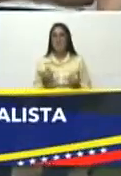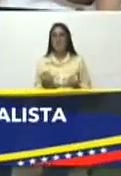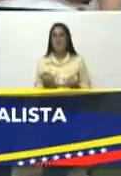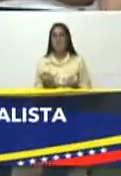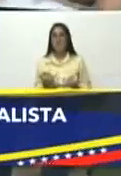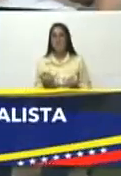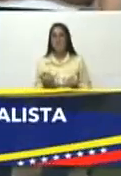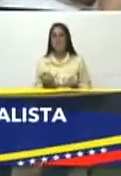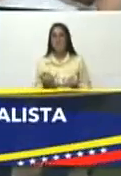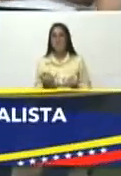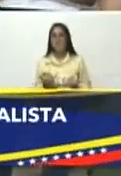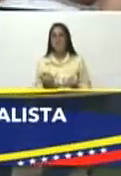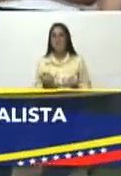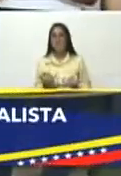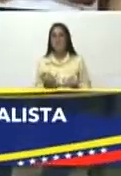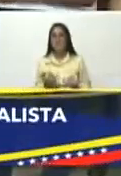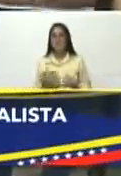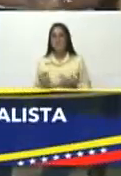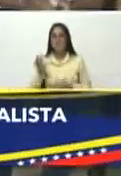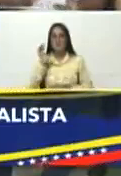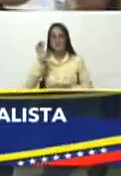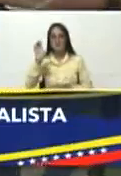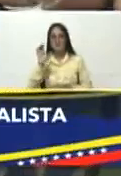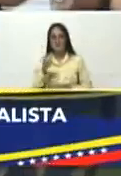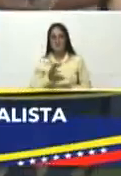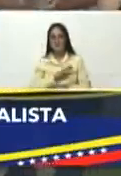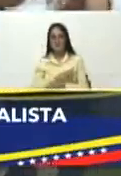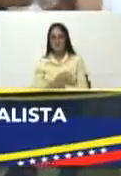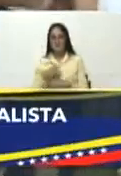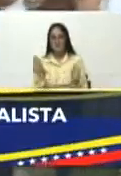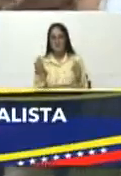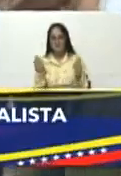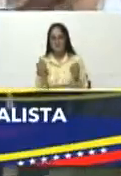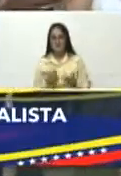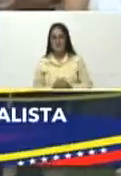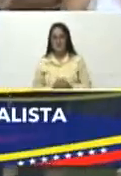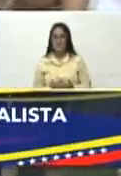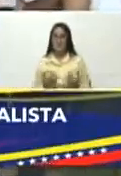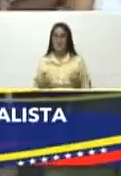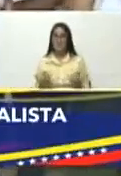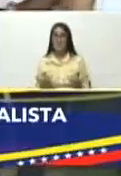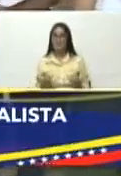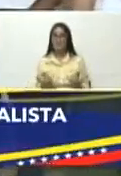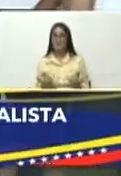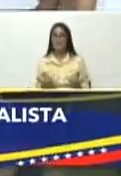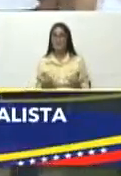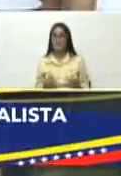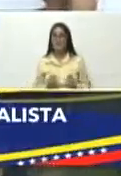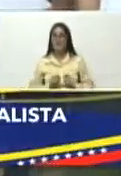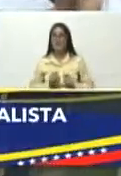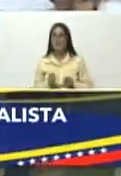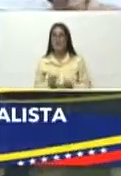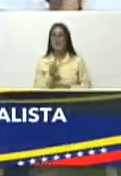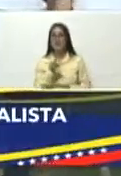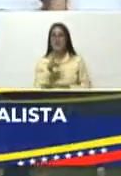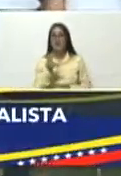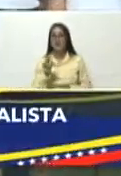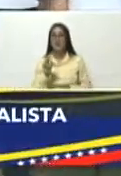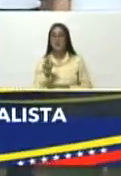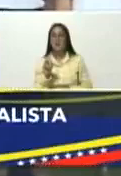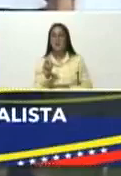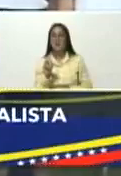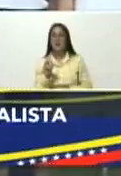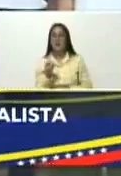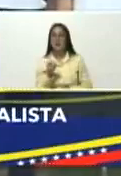acto de patria, un acto del poder popular, hoy entregando 120 bases